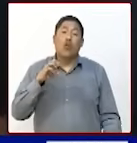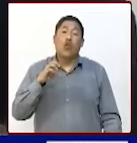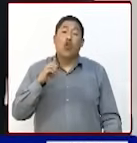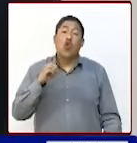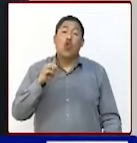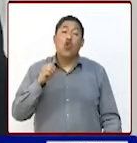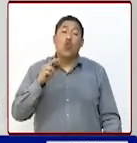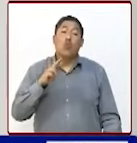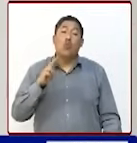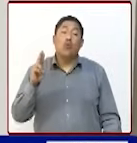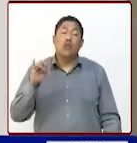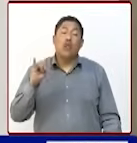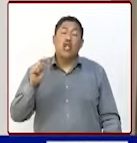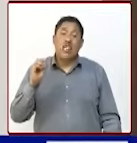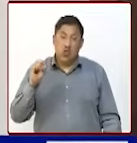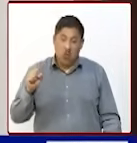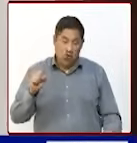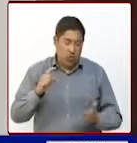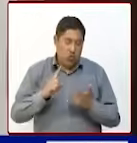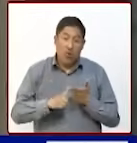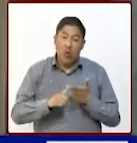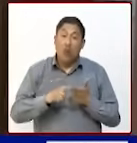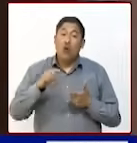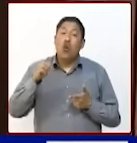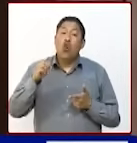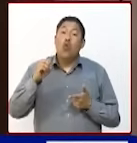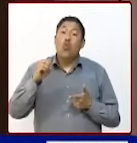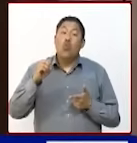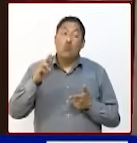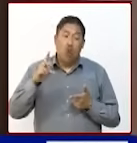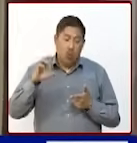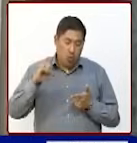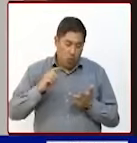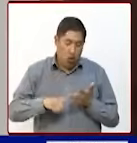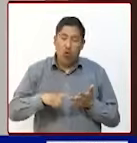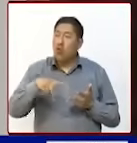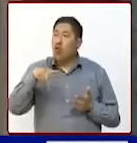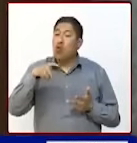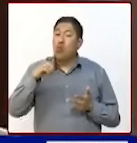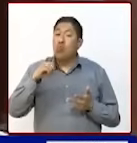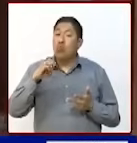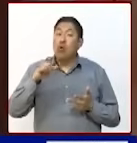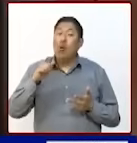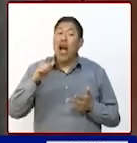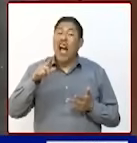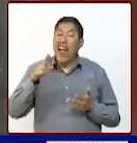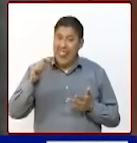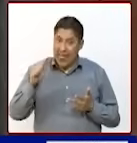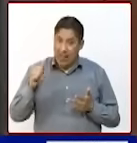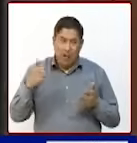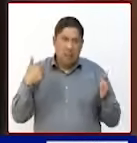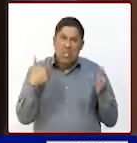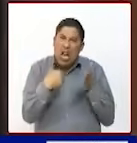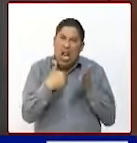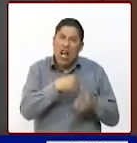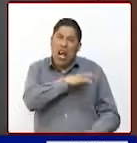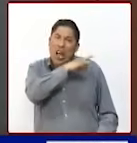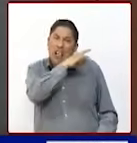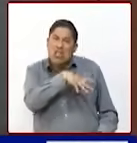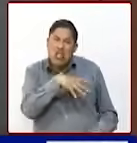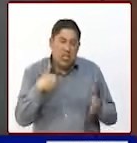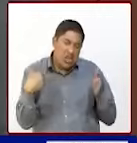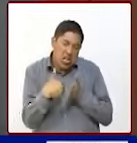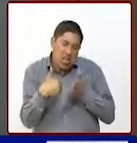con burritos a diferentes municipios como San Pedro de Esmoruco, como Pocoato, con frontera a Chile o Argentina. Pues en